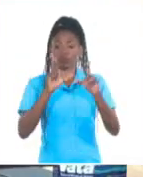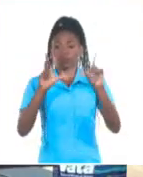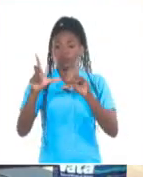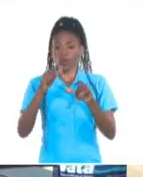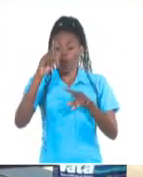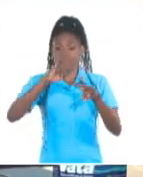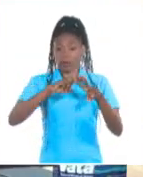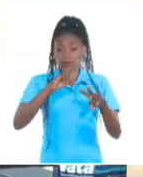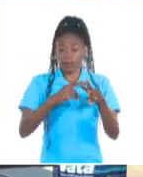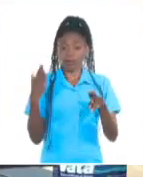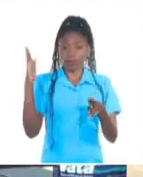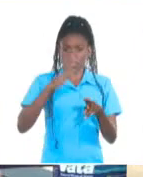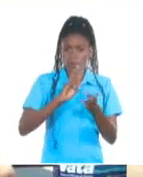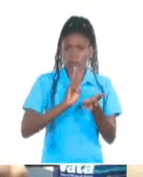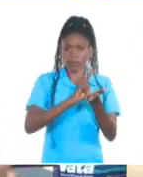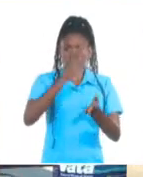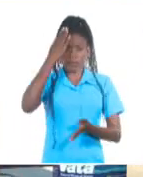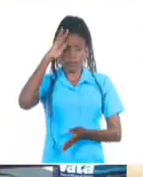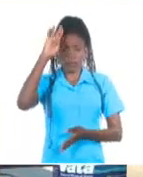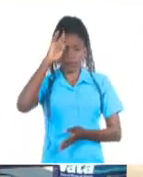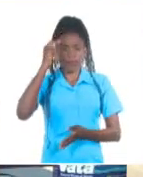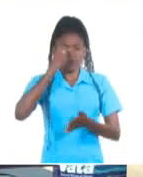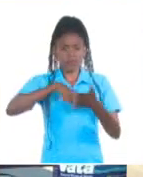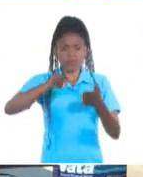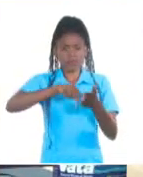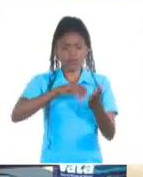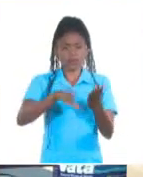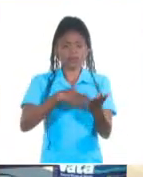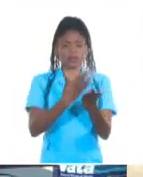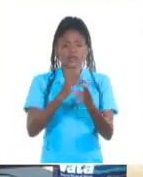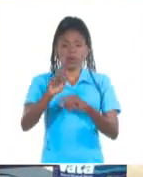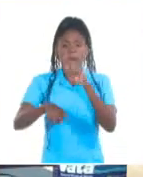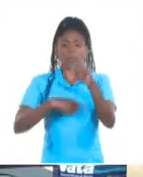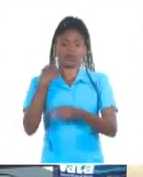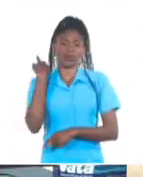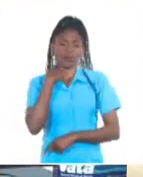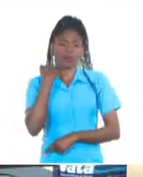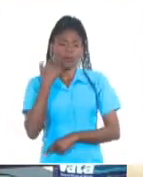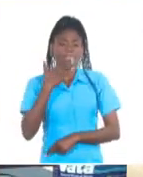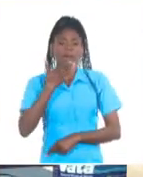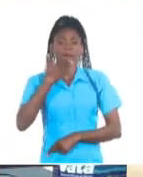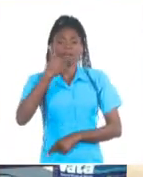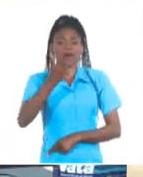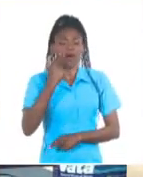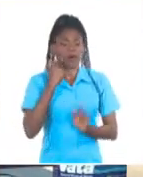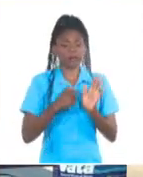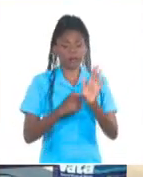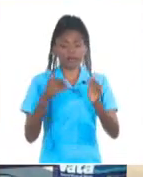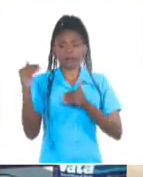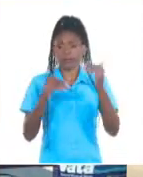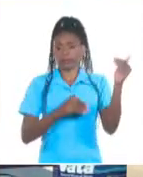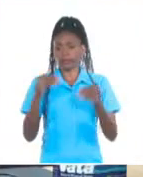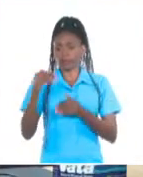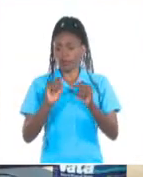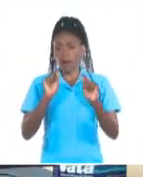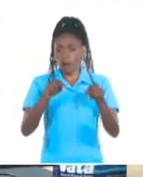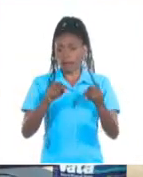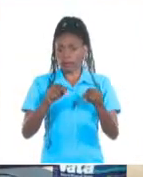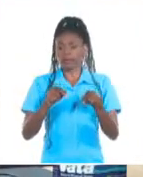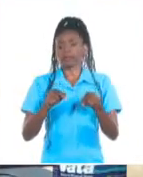Habana y tenemos planeado en los próximos años tener mayor presencia y participación en esa